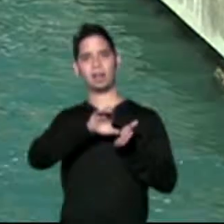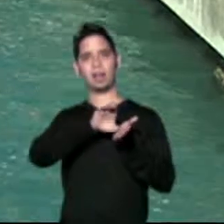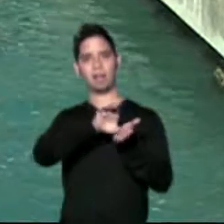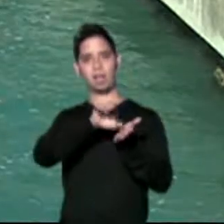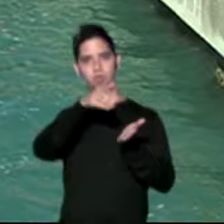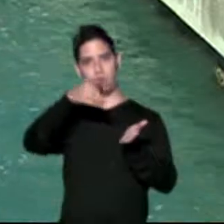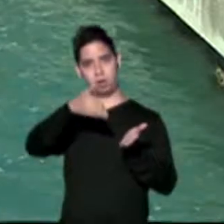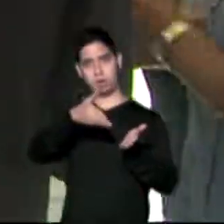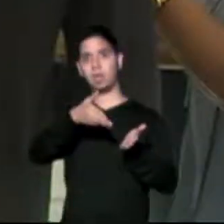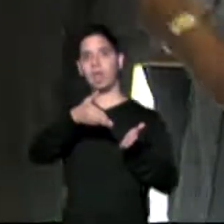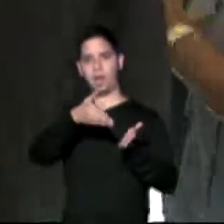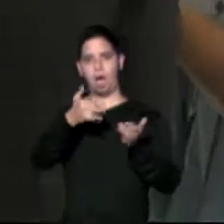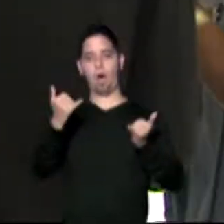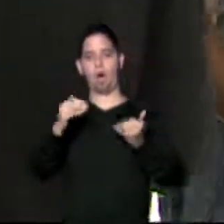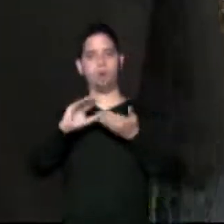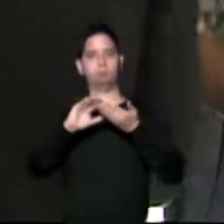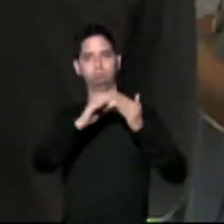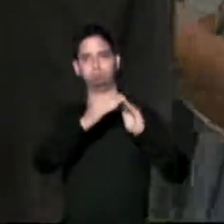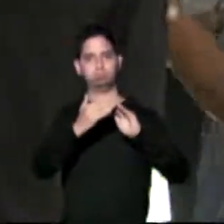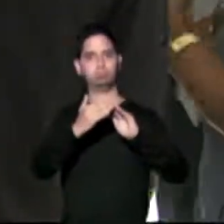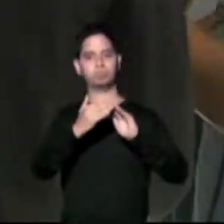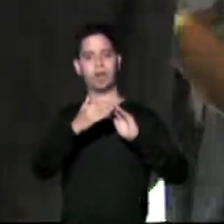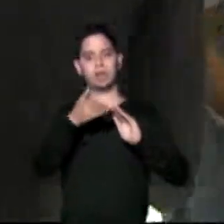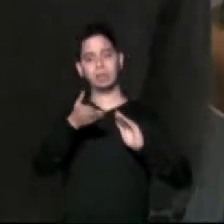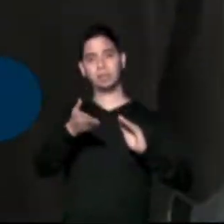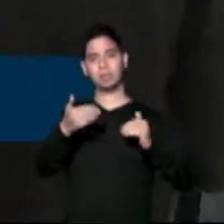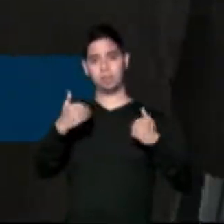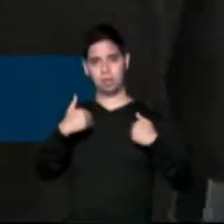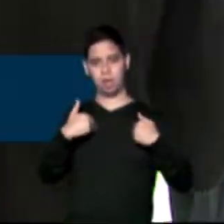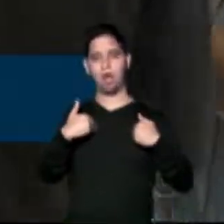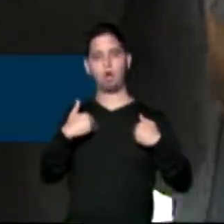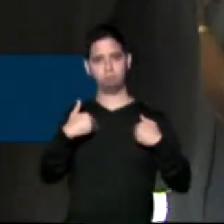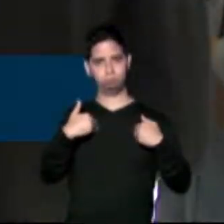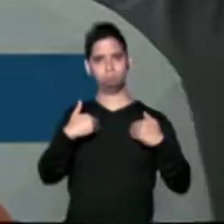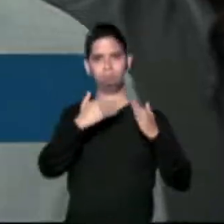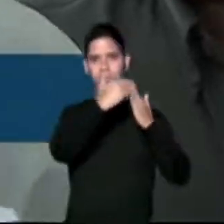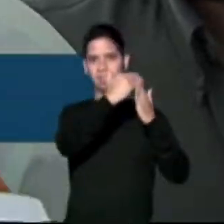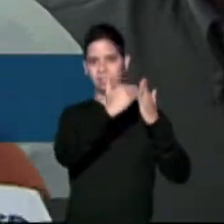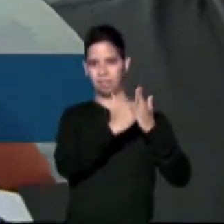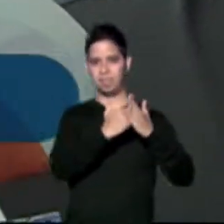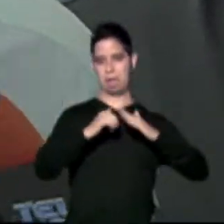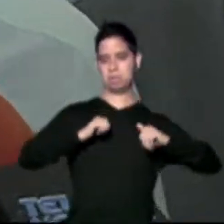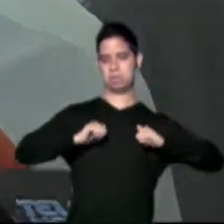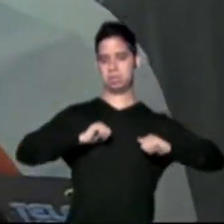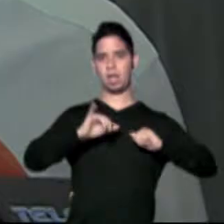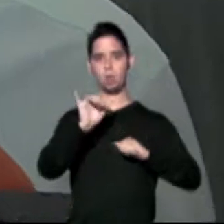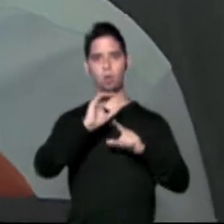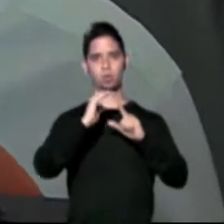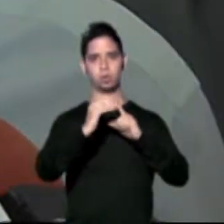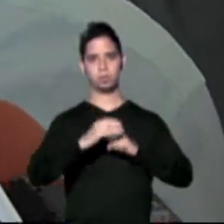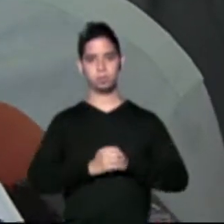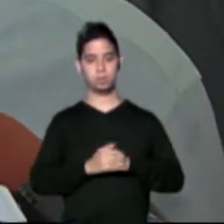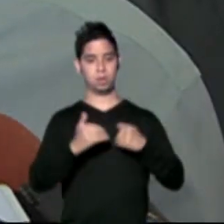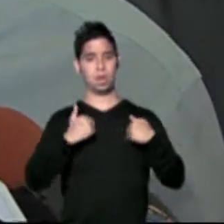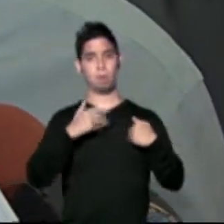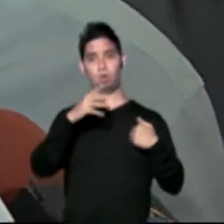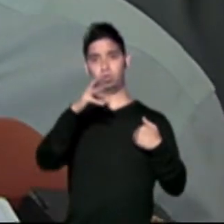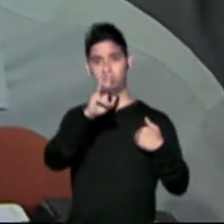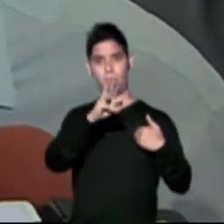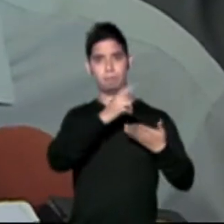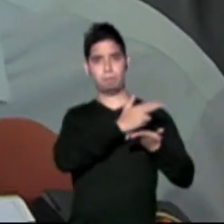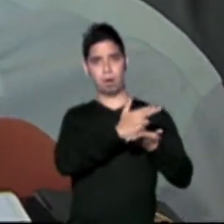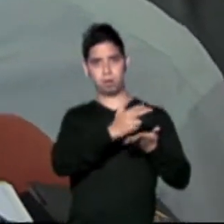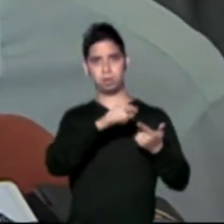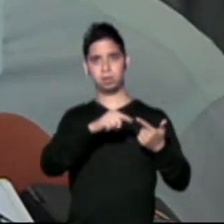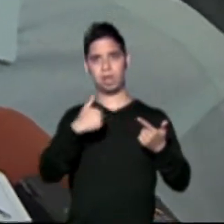el municipio ha organizado un variado programa artístico y cultural. Tenemos 6 estacionamientos identificados, vamos a tener